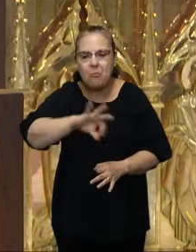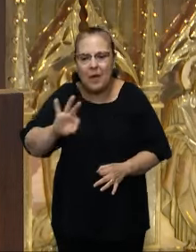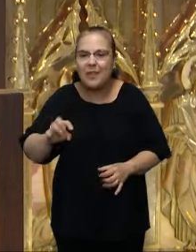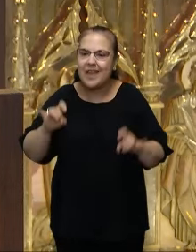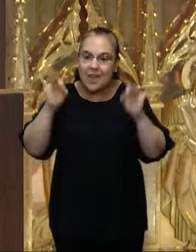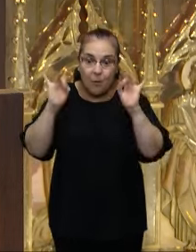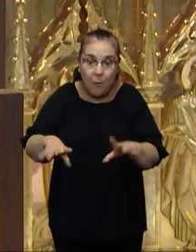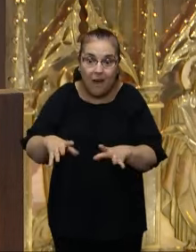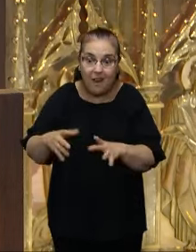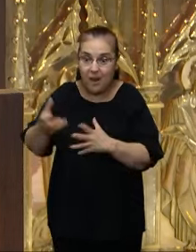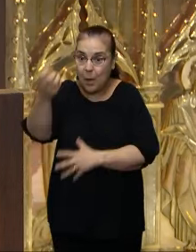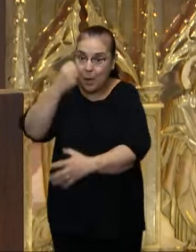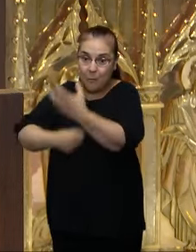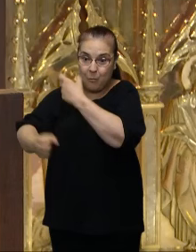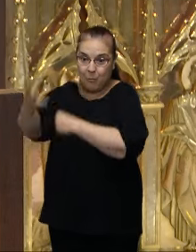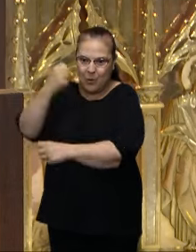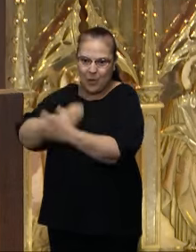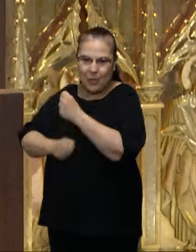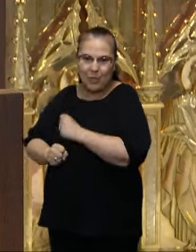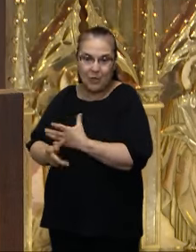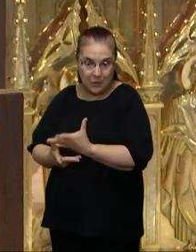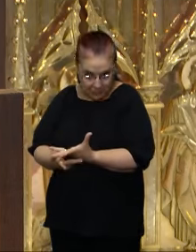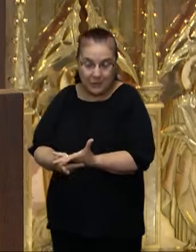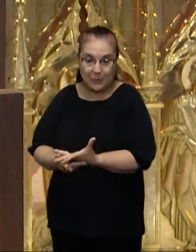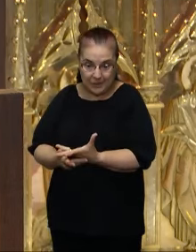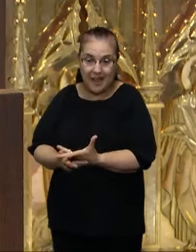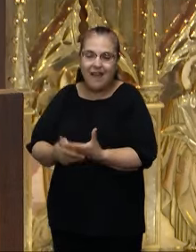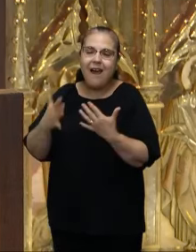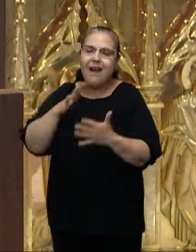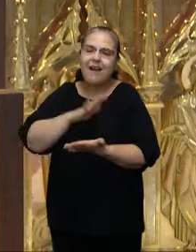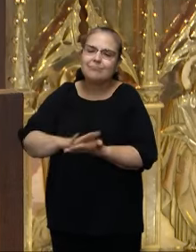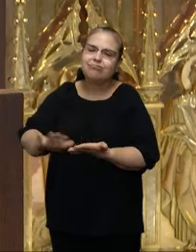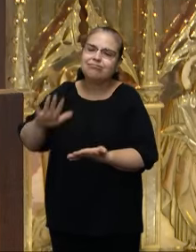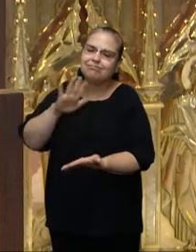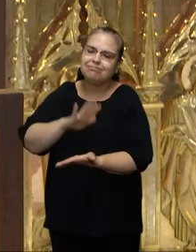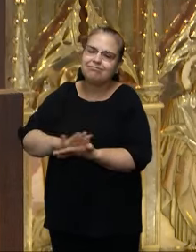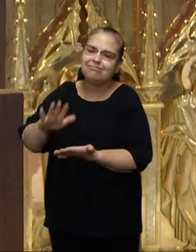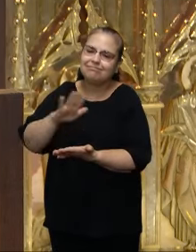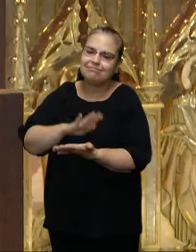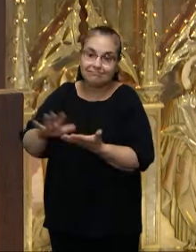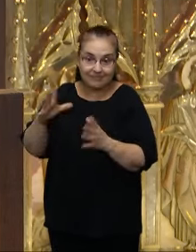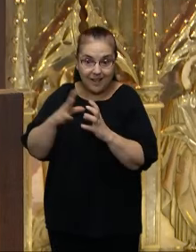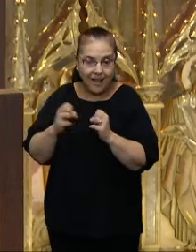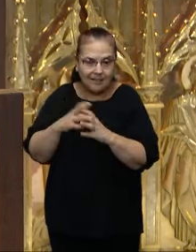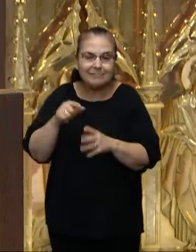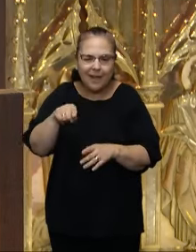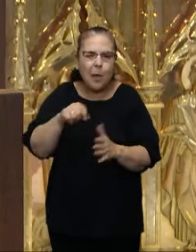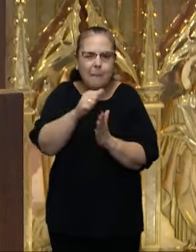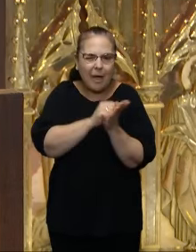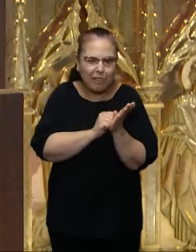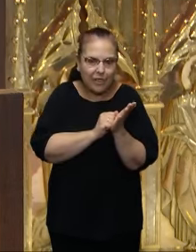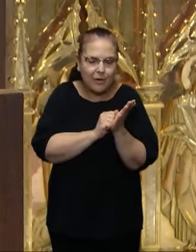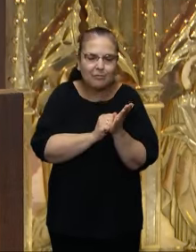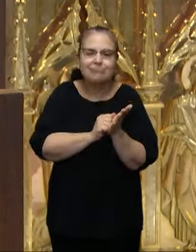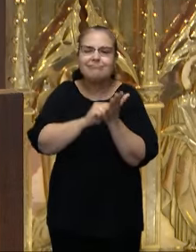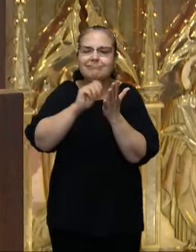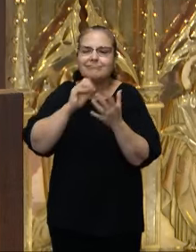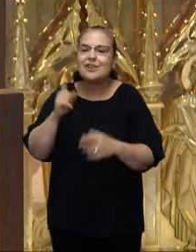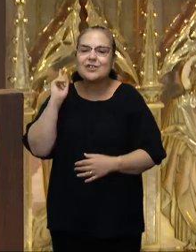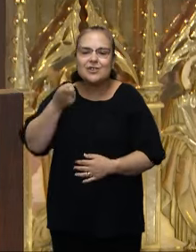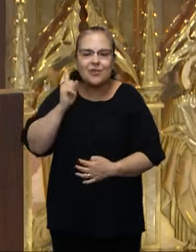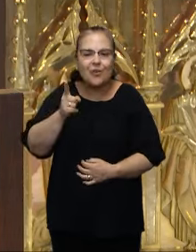pozo del agua, solo el Señor puede calmar esa ansia, ese vacío. Solo